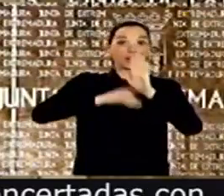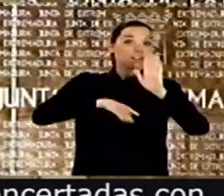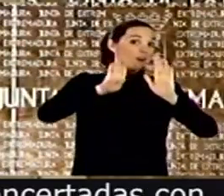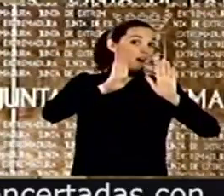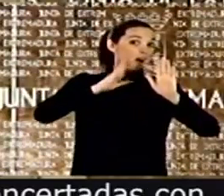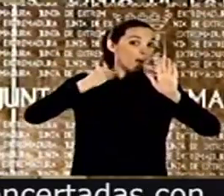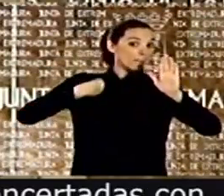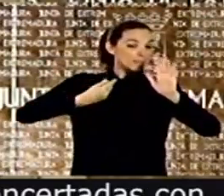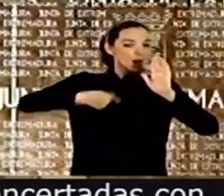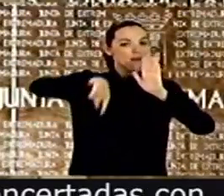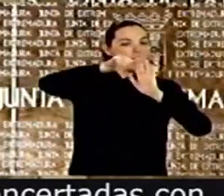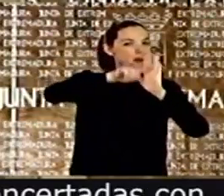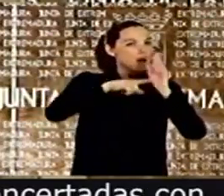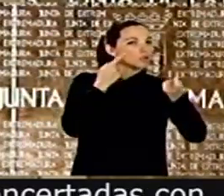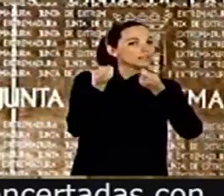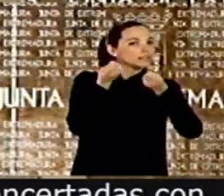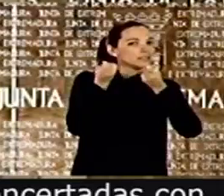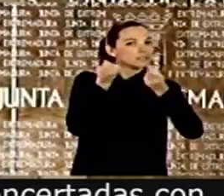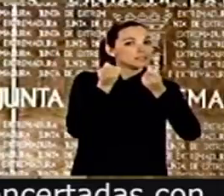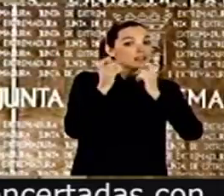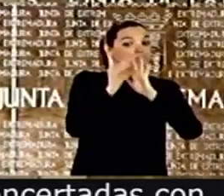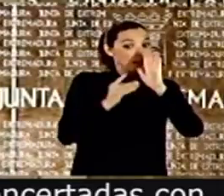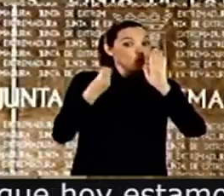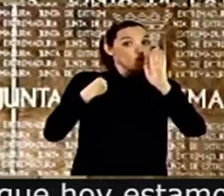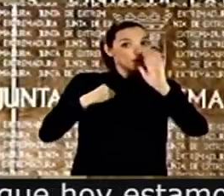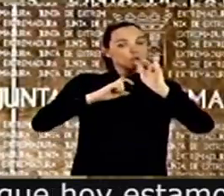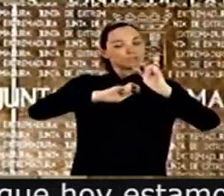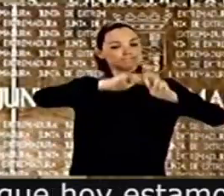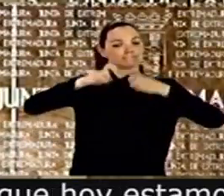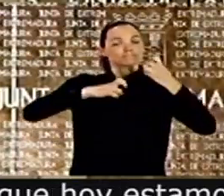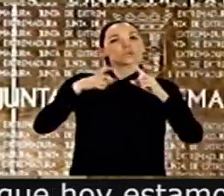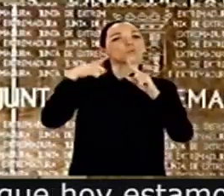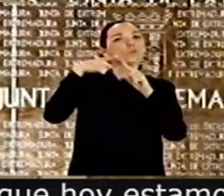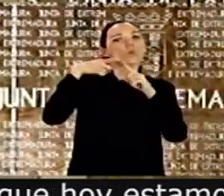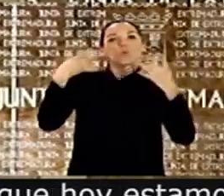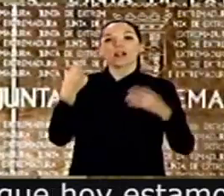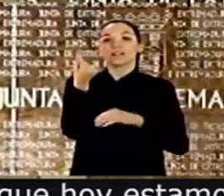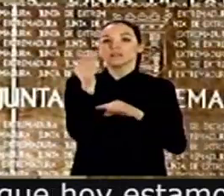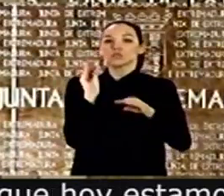estamos modificando para incrementar la subvención y actualizarla en un